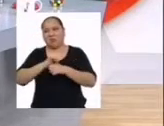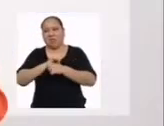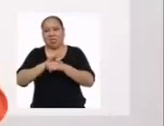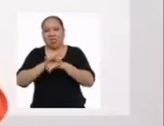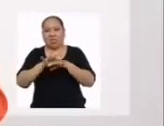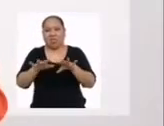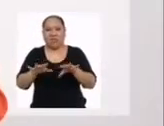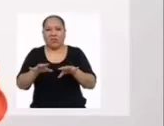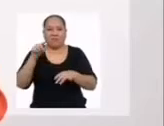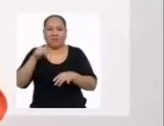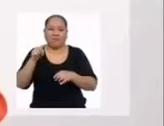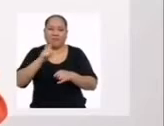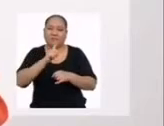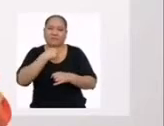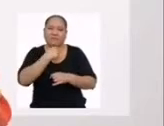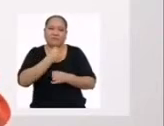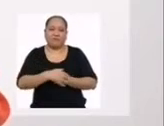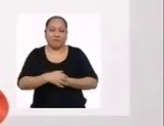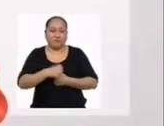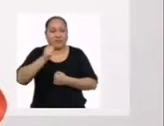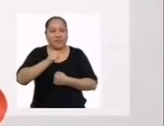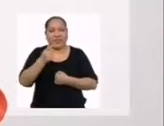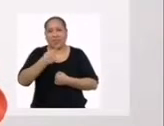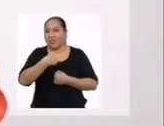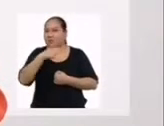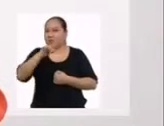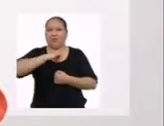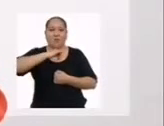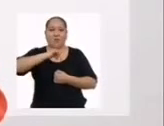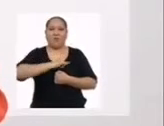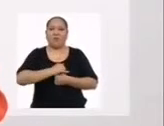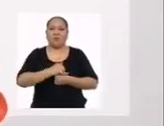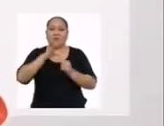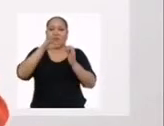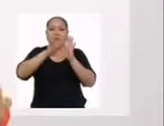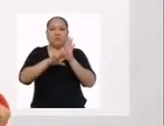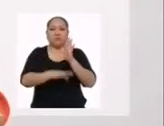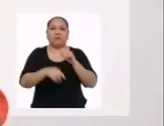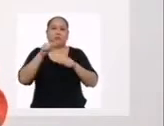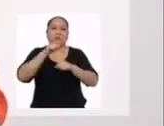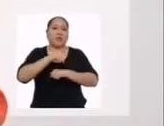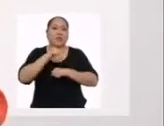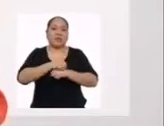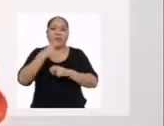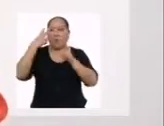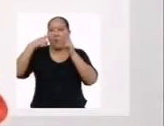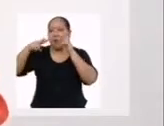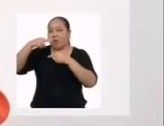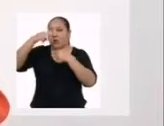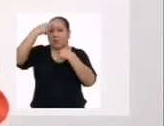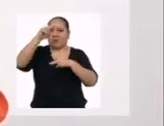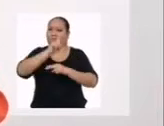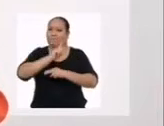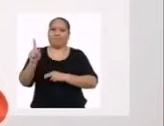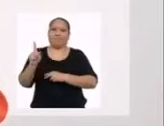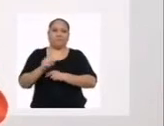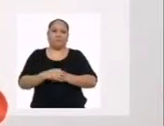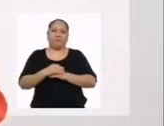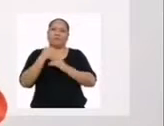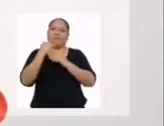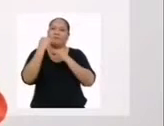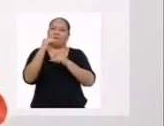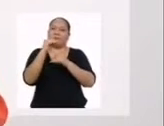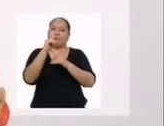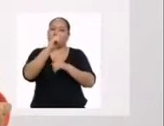mucho. Es verdad, yo hago lo mismo, he reducido mi tiempo de dedicación a ver noticieros. Máximo 1 hora al